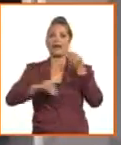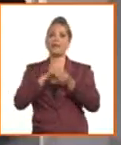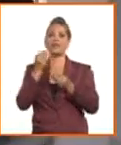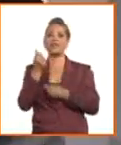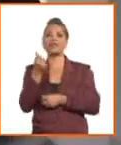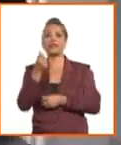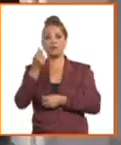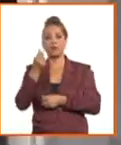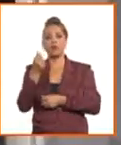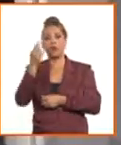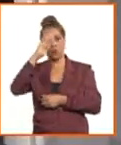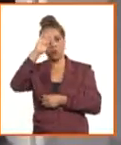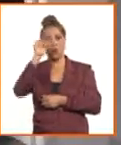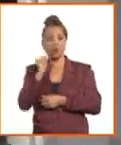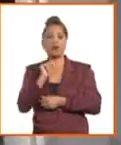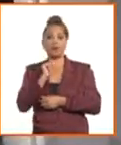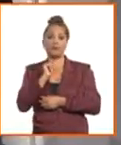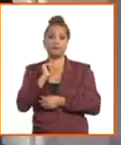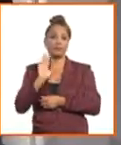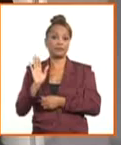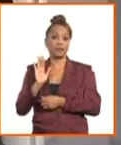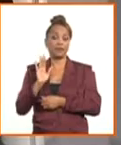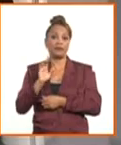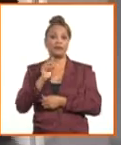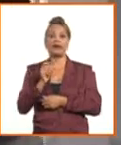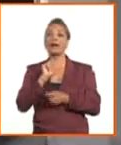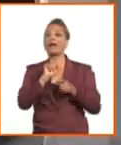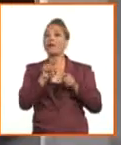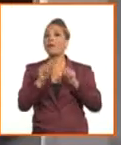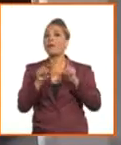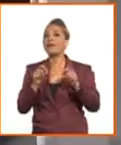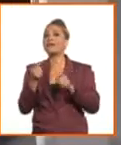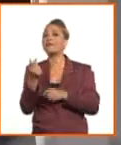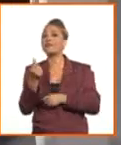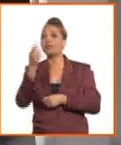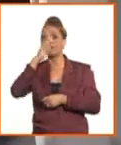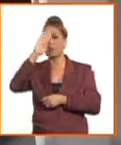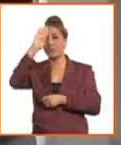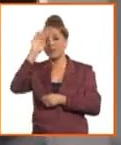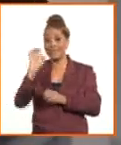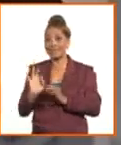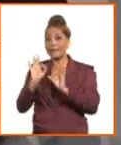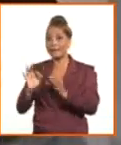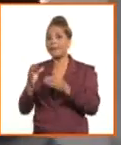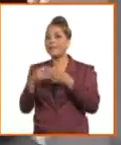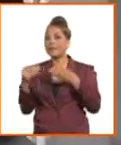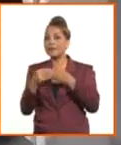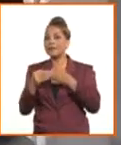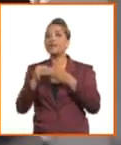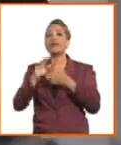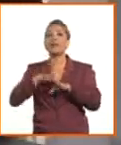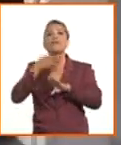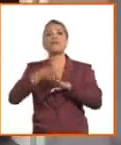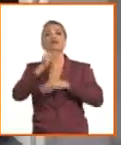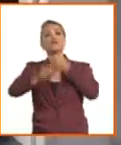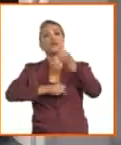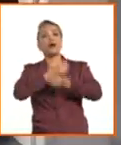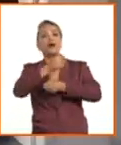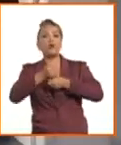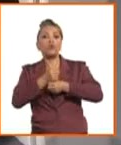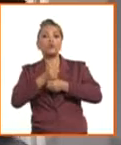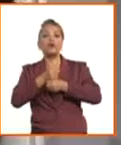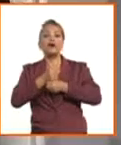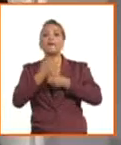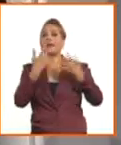cubanos para consumir en moneda nacional y esas divisas tú las utilizas, las inviertes para la producción de